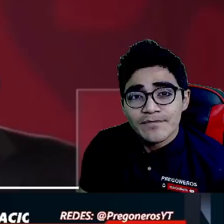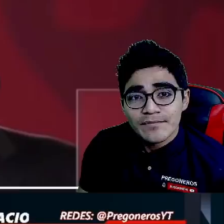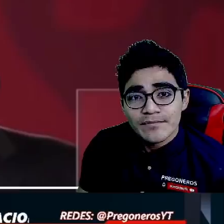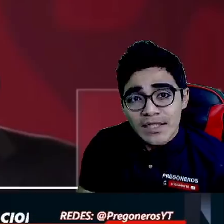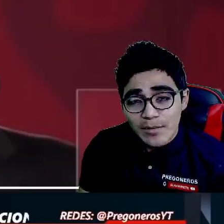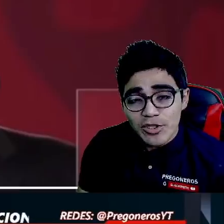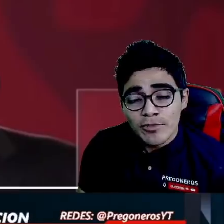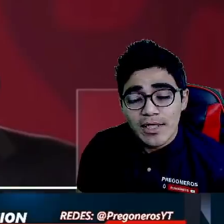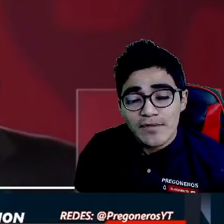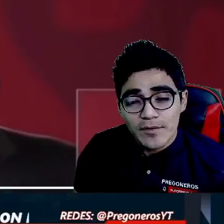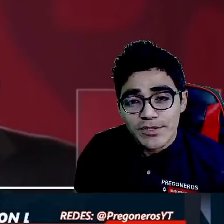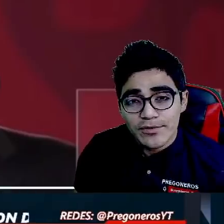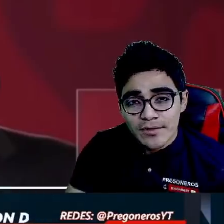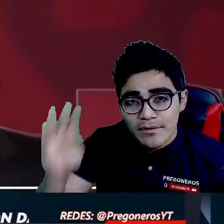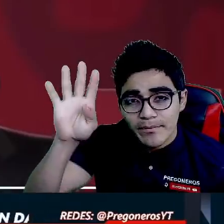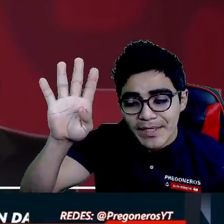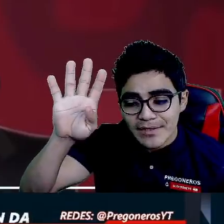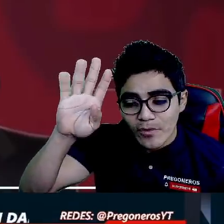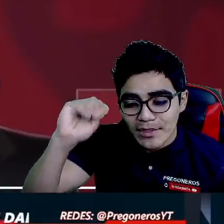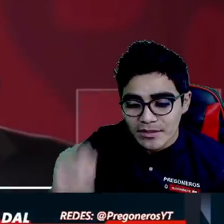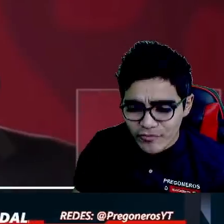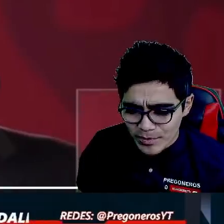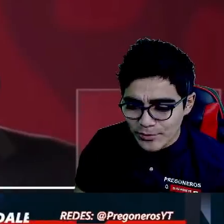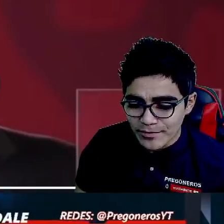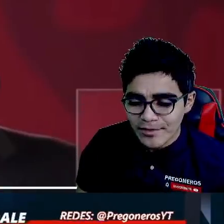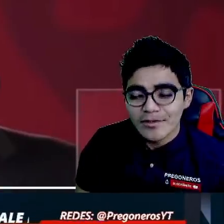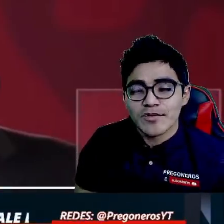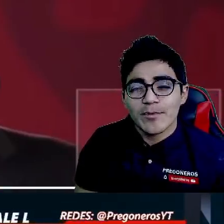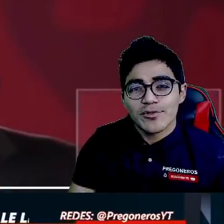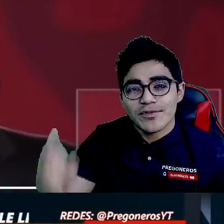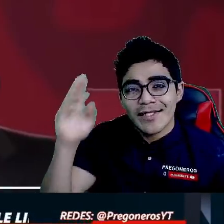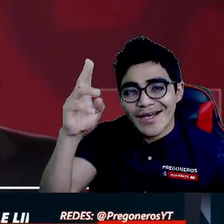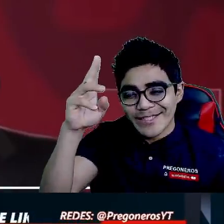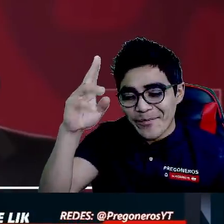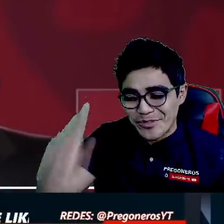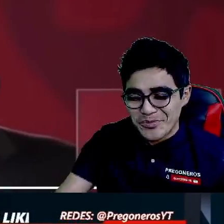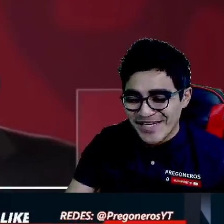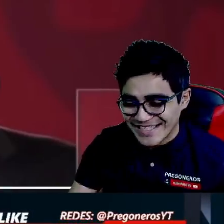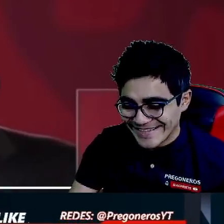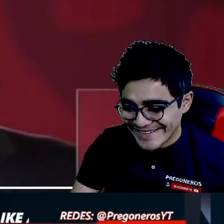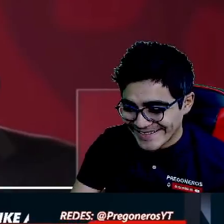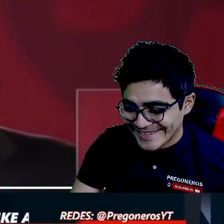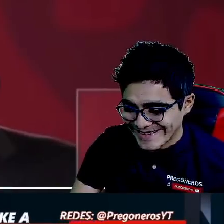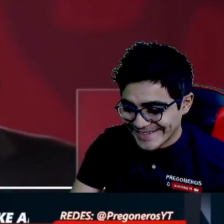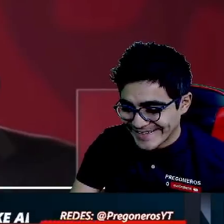Recuerden, estamos en busca de la información para esta cuarta transformación. Nos vemos hasta la próxima.